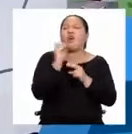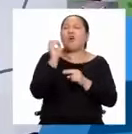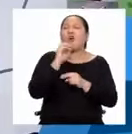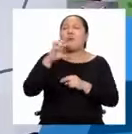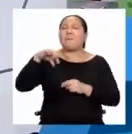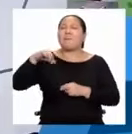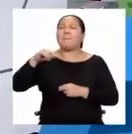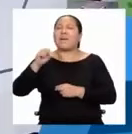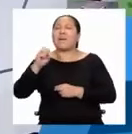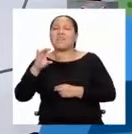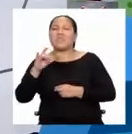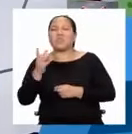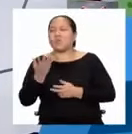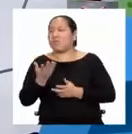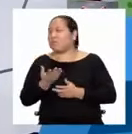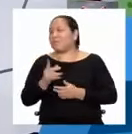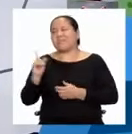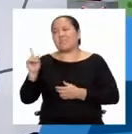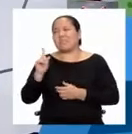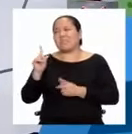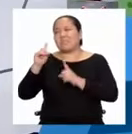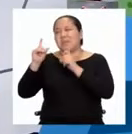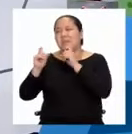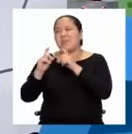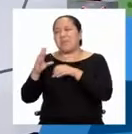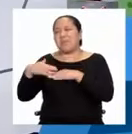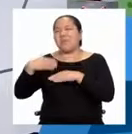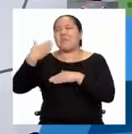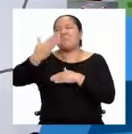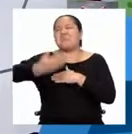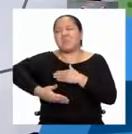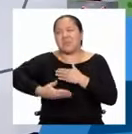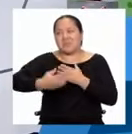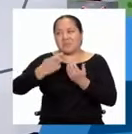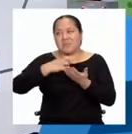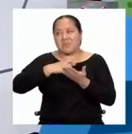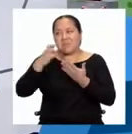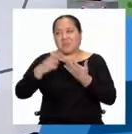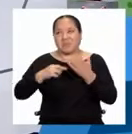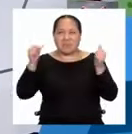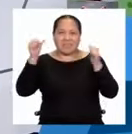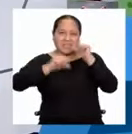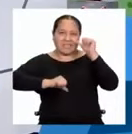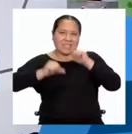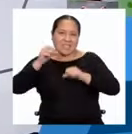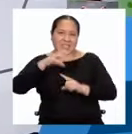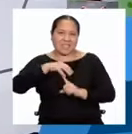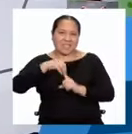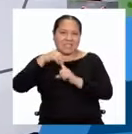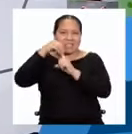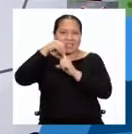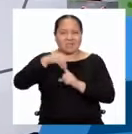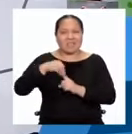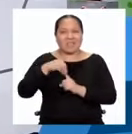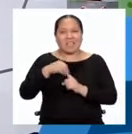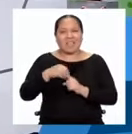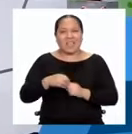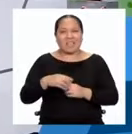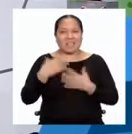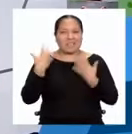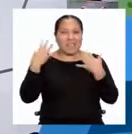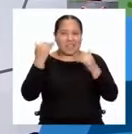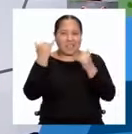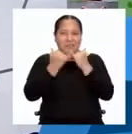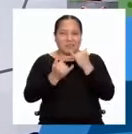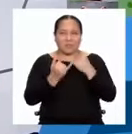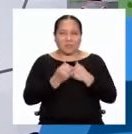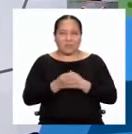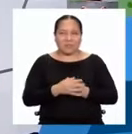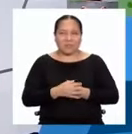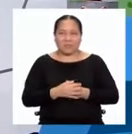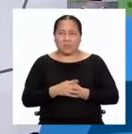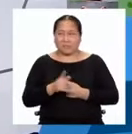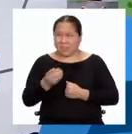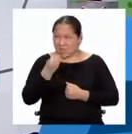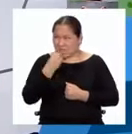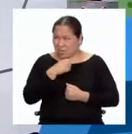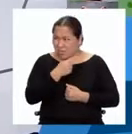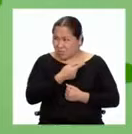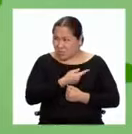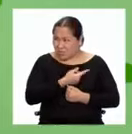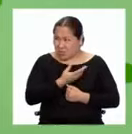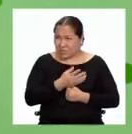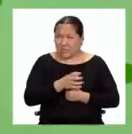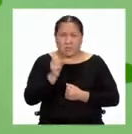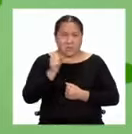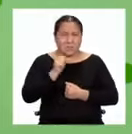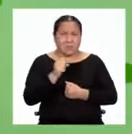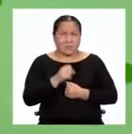esas son preguntas para un próximo programa de Ciencia en Esencia. Eso fue todo por hoy. Nos vemos. Espera, ¿En verdad te lo quieres comer? ¿Te vas a llevar?